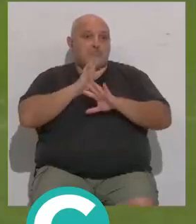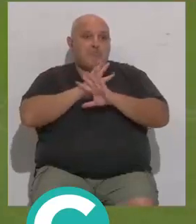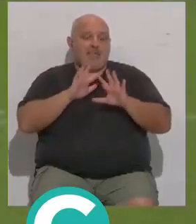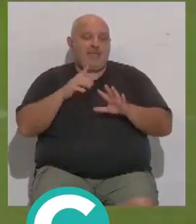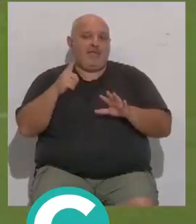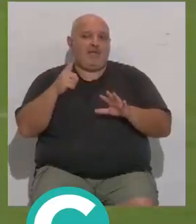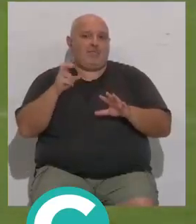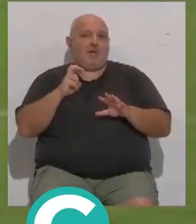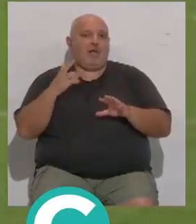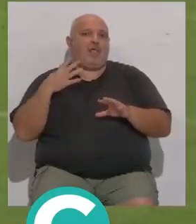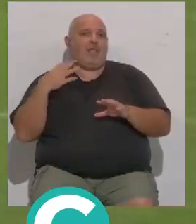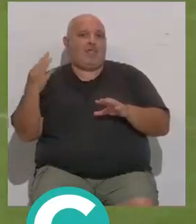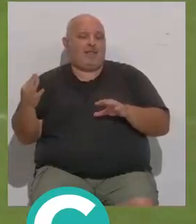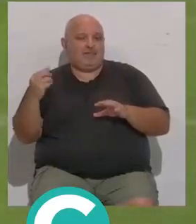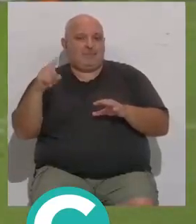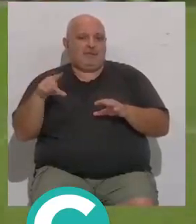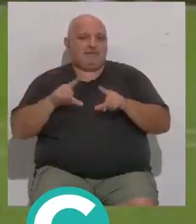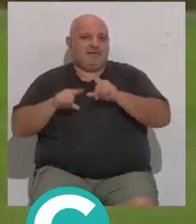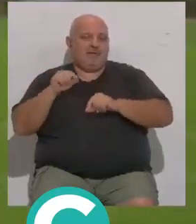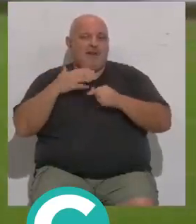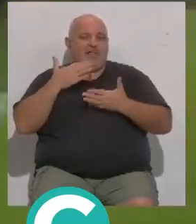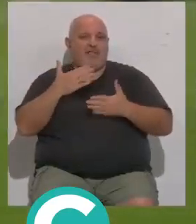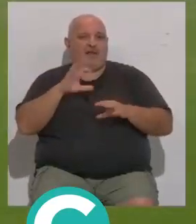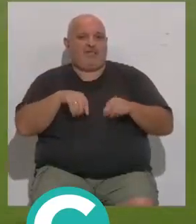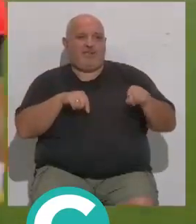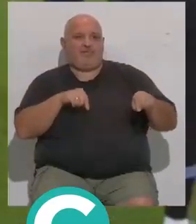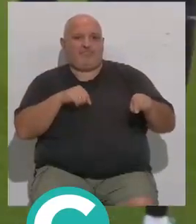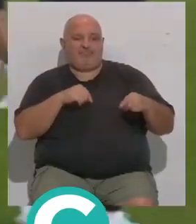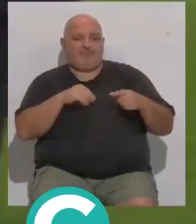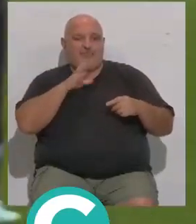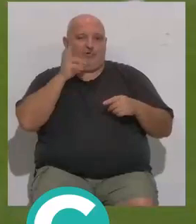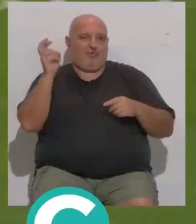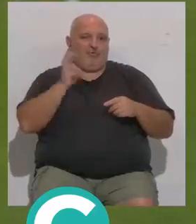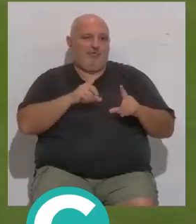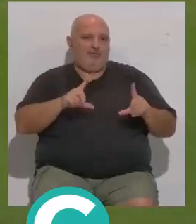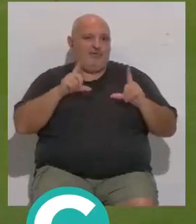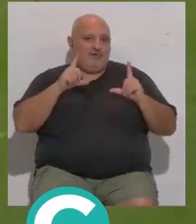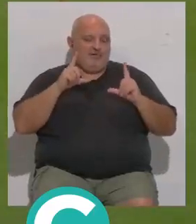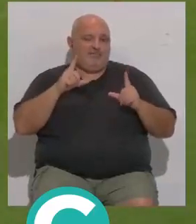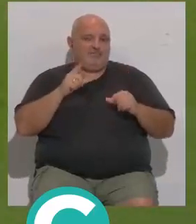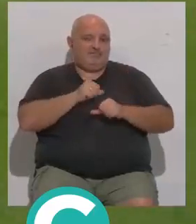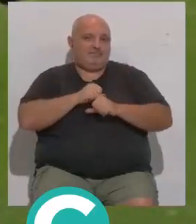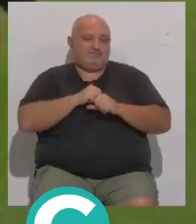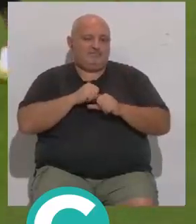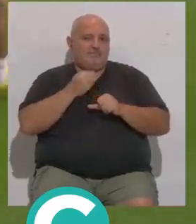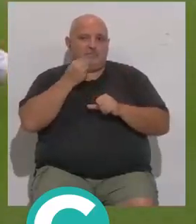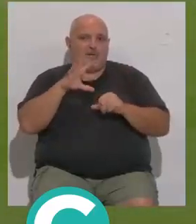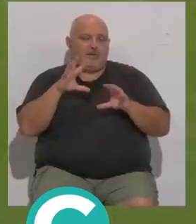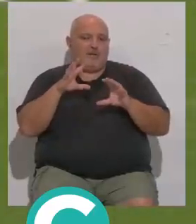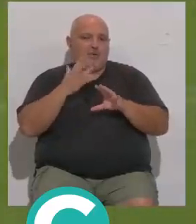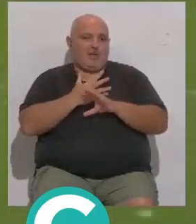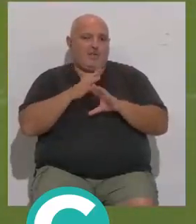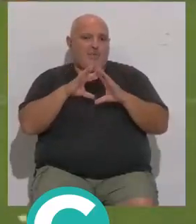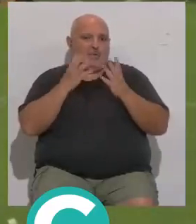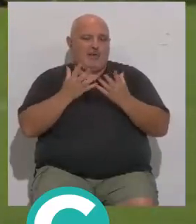busca ganarse el protagonismo y la confianza del seleccionador para estar en esa gran cita donde van a estar los mejores jugadores a